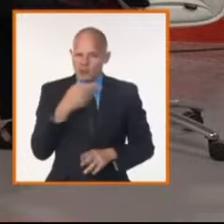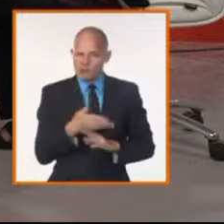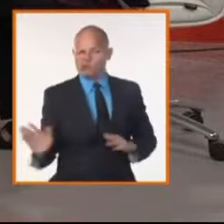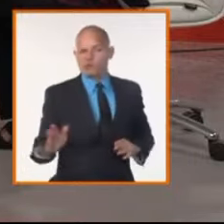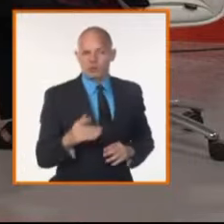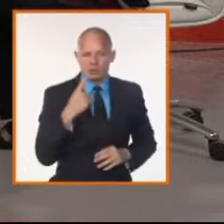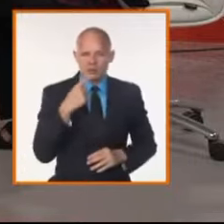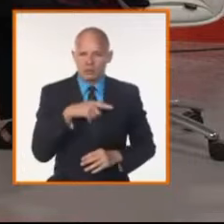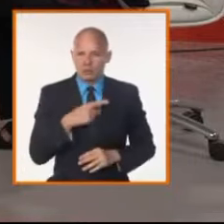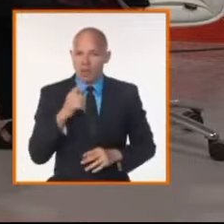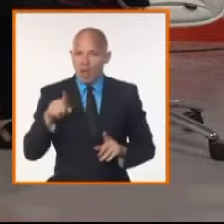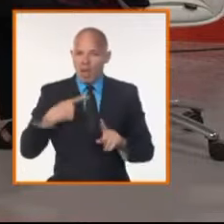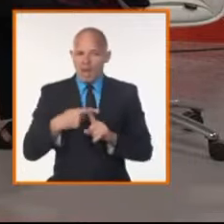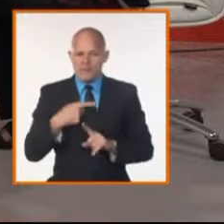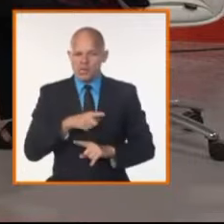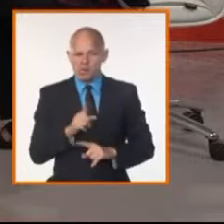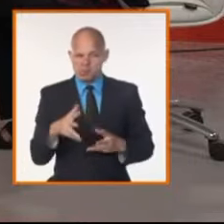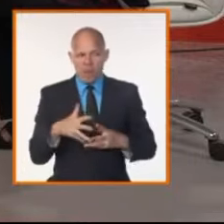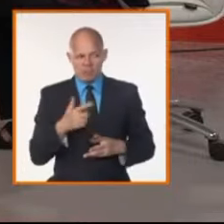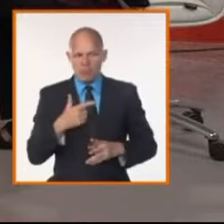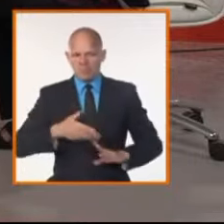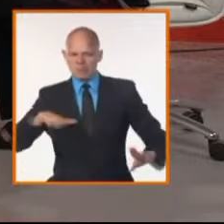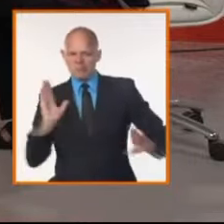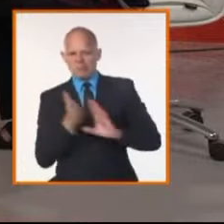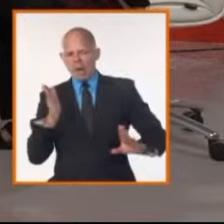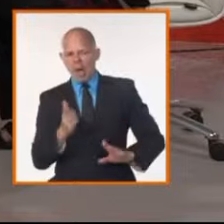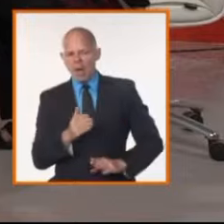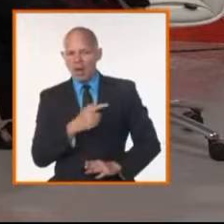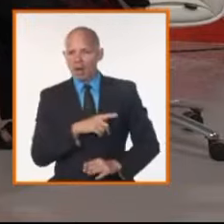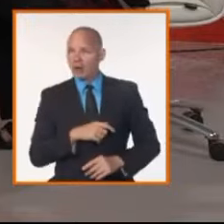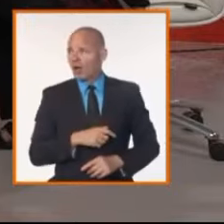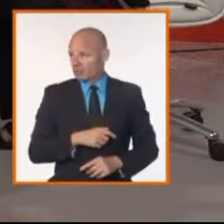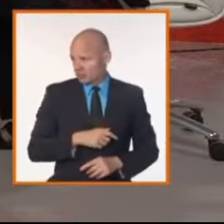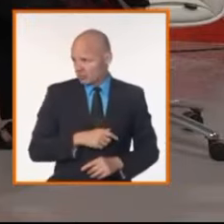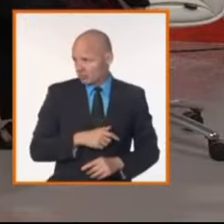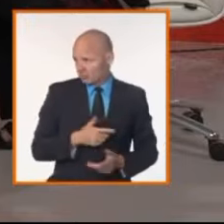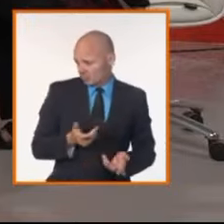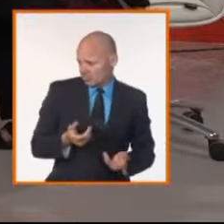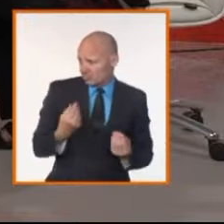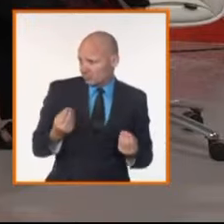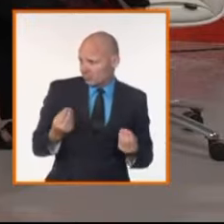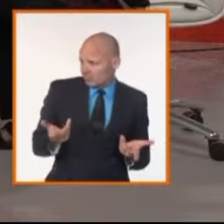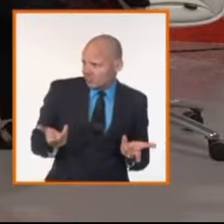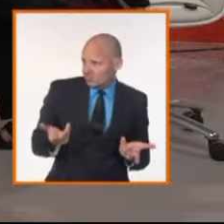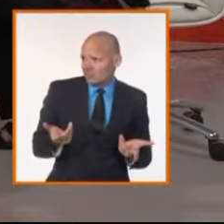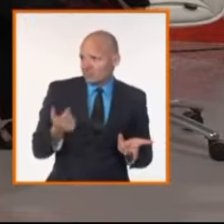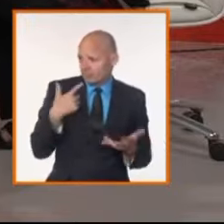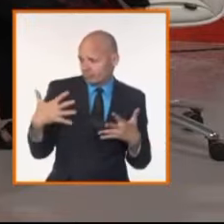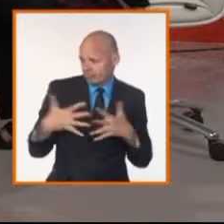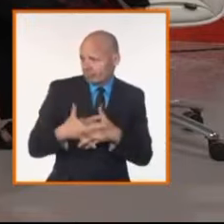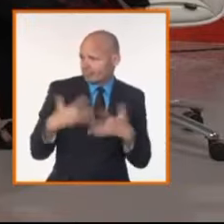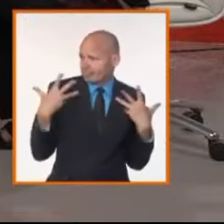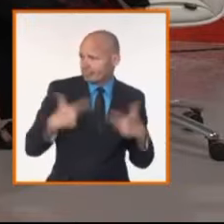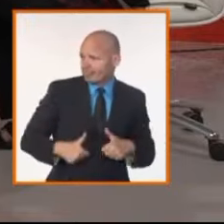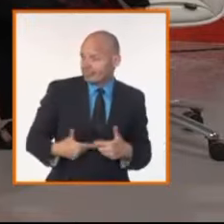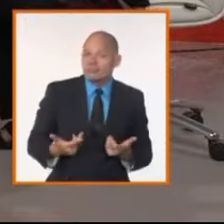extraordinarios a china en en en temas vitales no para la economía china eso Y eso es muy importante insistir